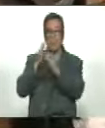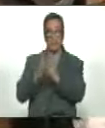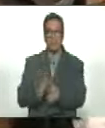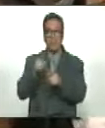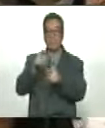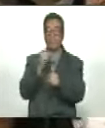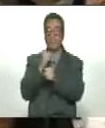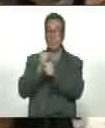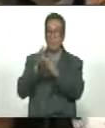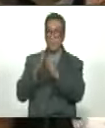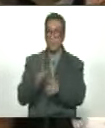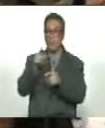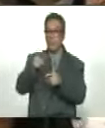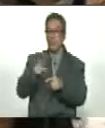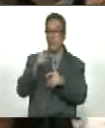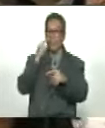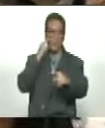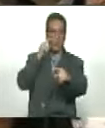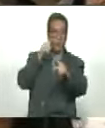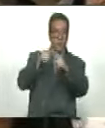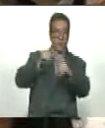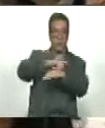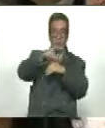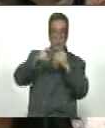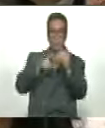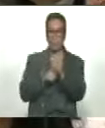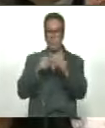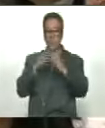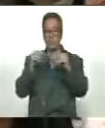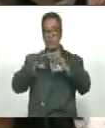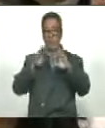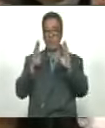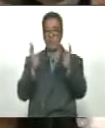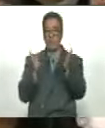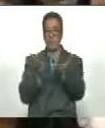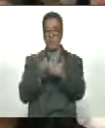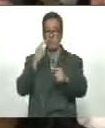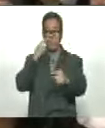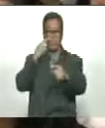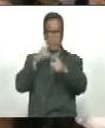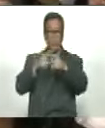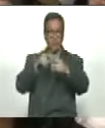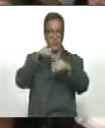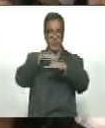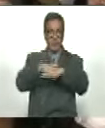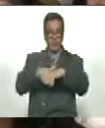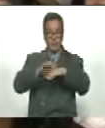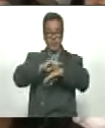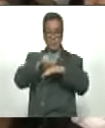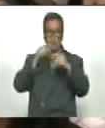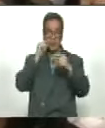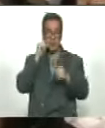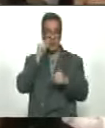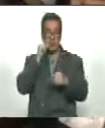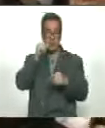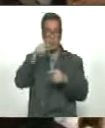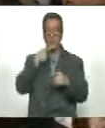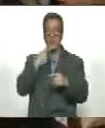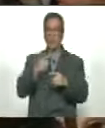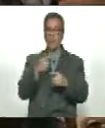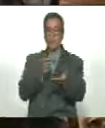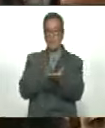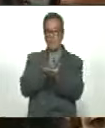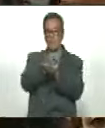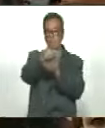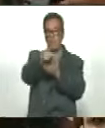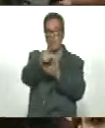nuestras trabajadoras. La visión integral del mundo, la visión integral del hombre, nos dice hacia dónde